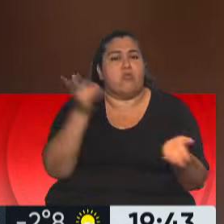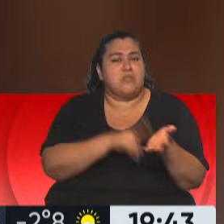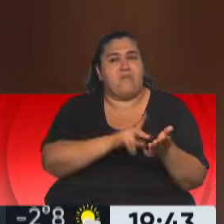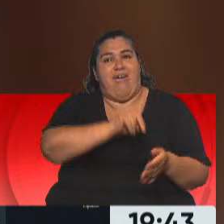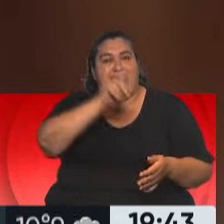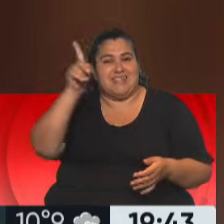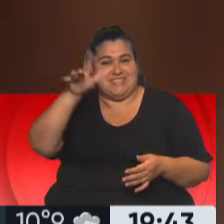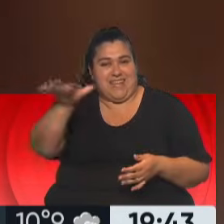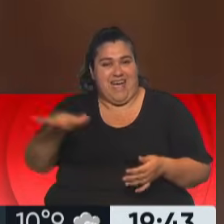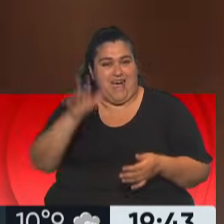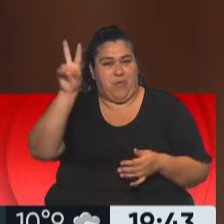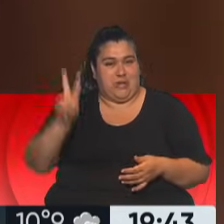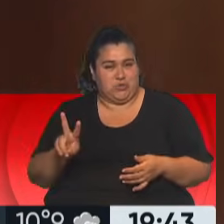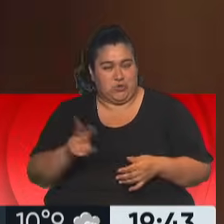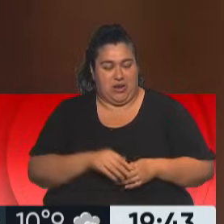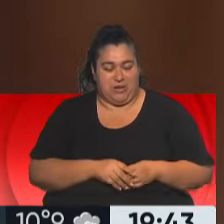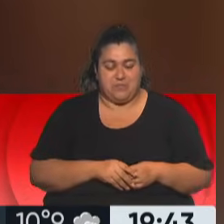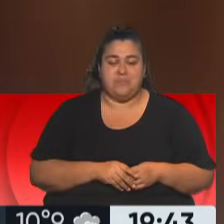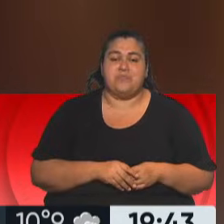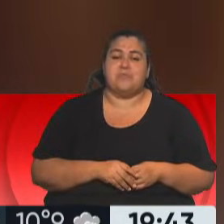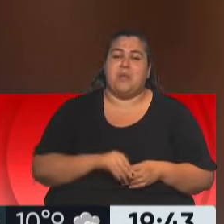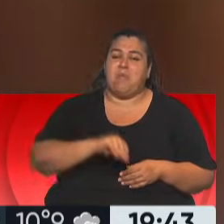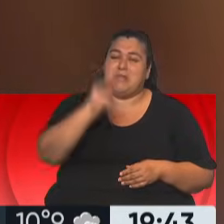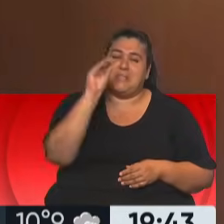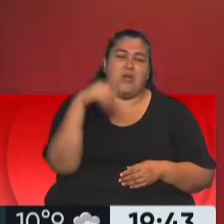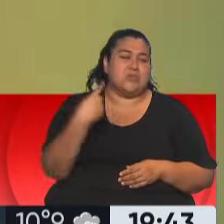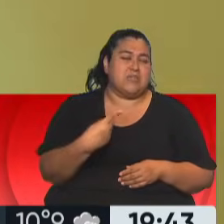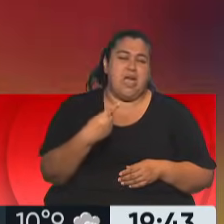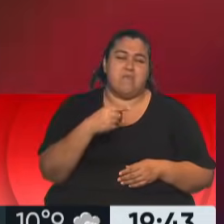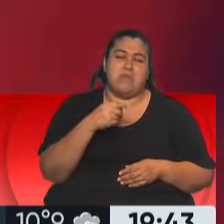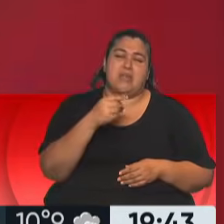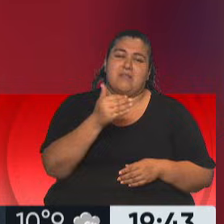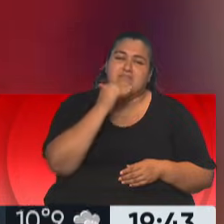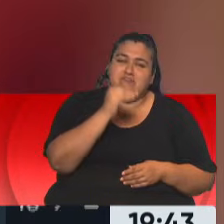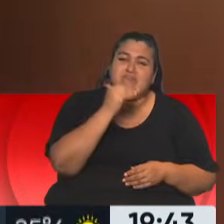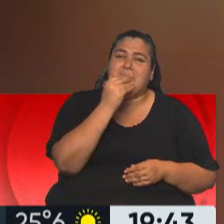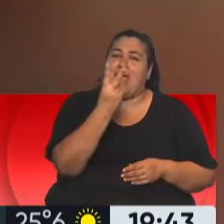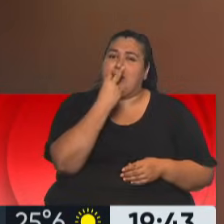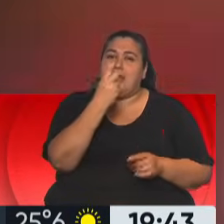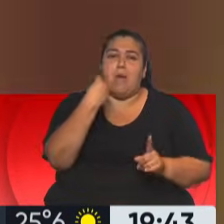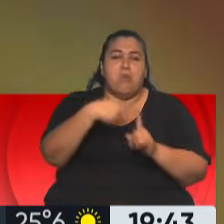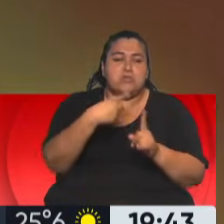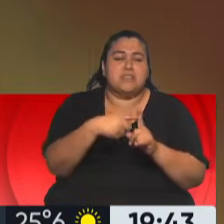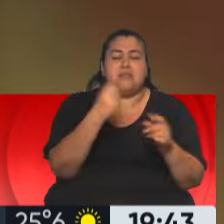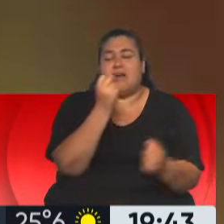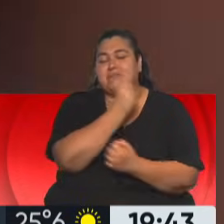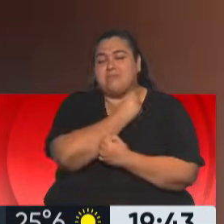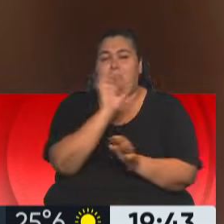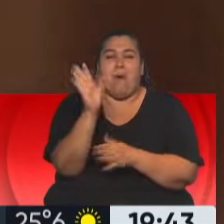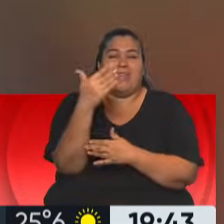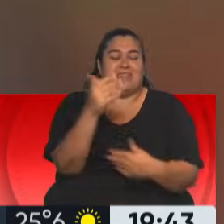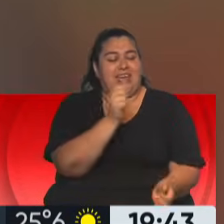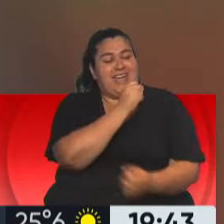en tierra venezolana. Un posteo muy amoroso, como lo hace siempre, con mucha energía positiva y abrazada a su